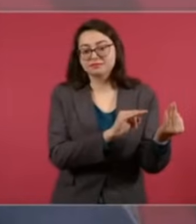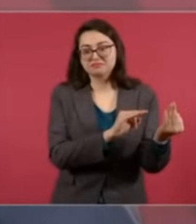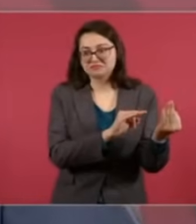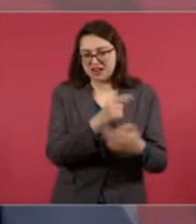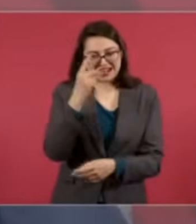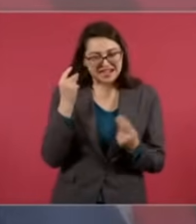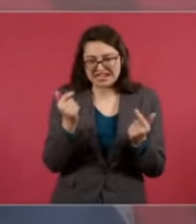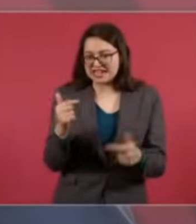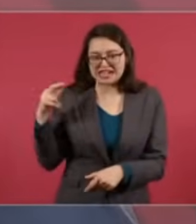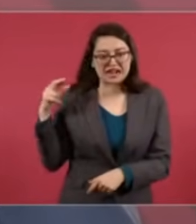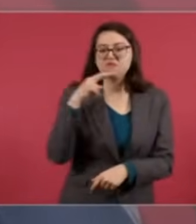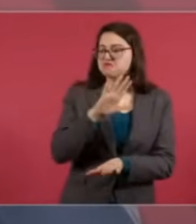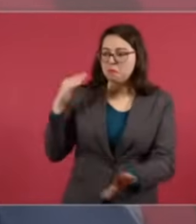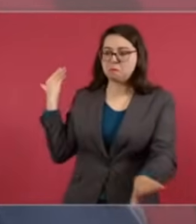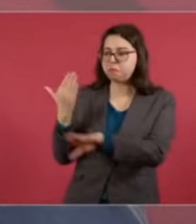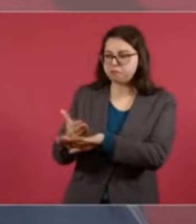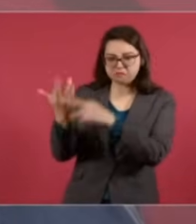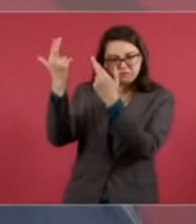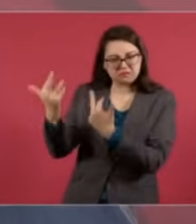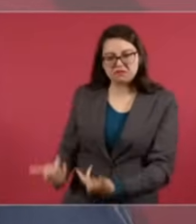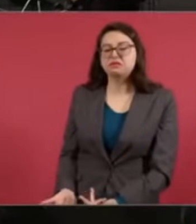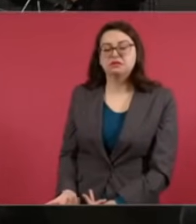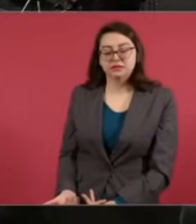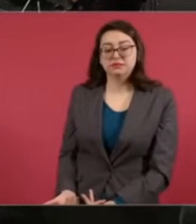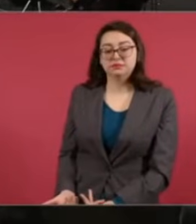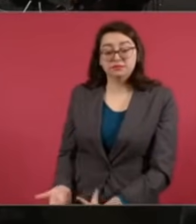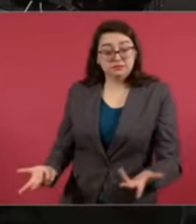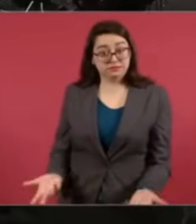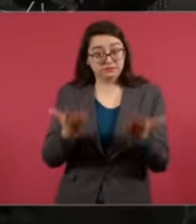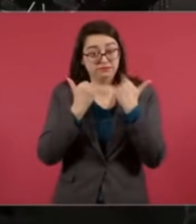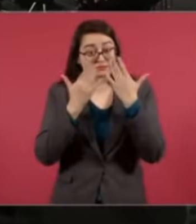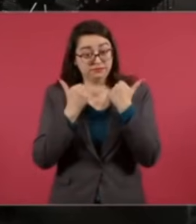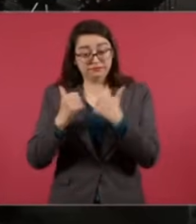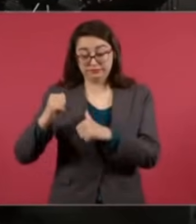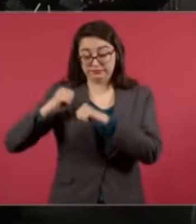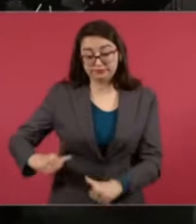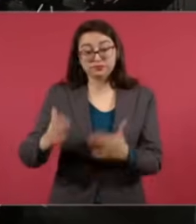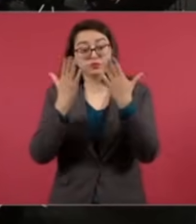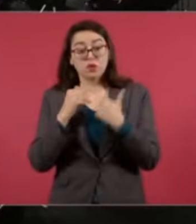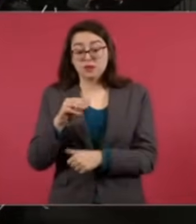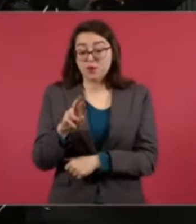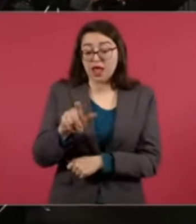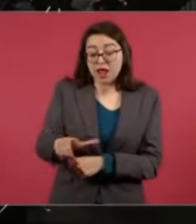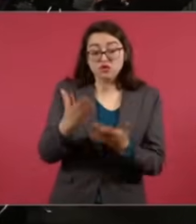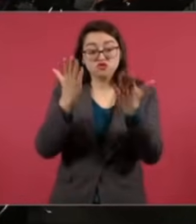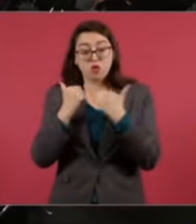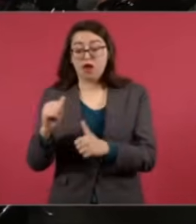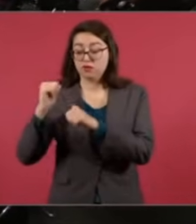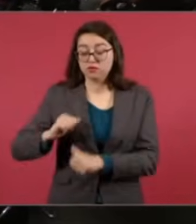Destruyen a cualquiera que no tenga autoridad moral, que no tenga autoridad política.